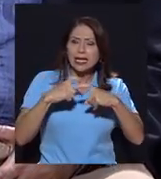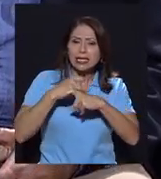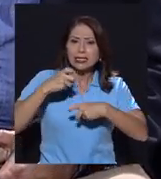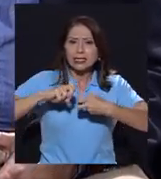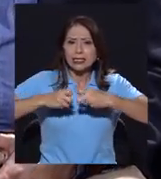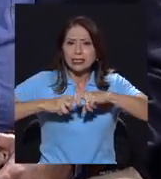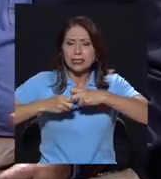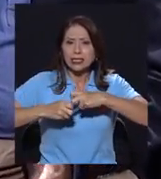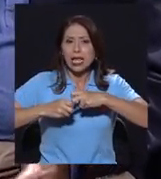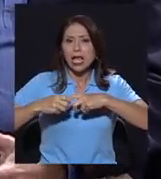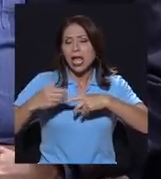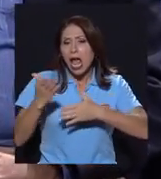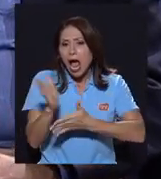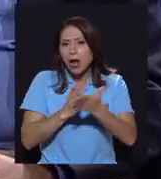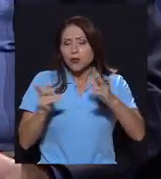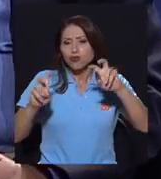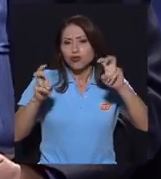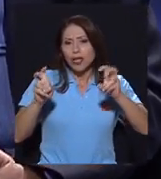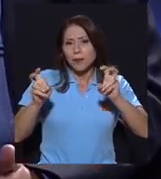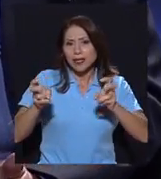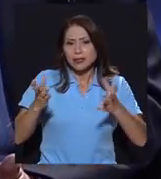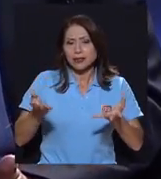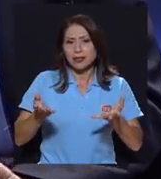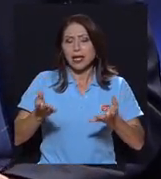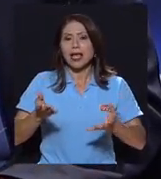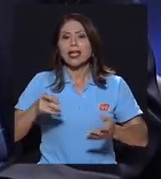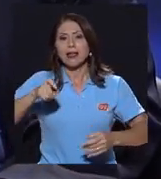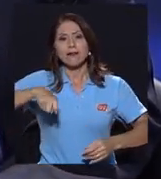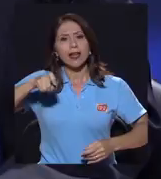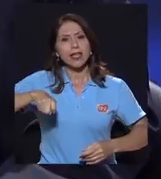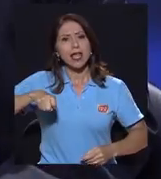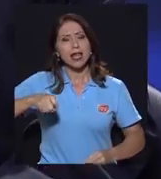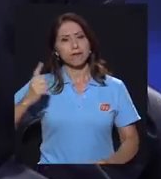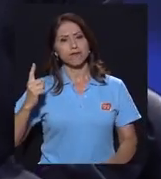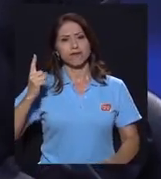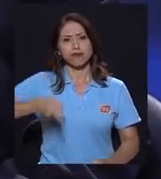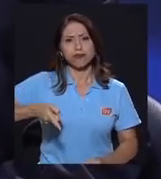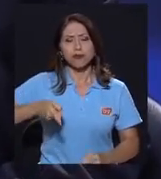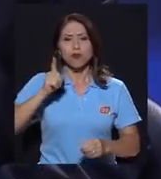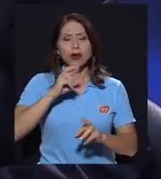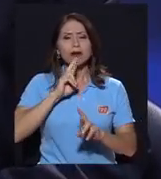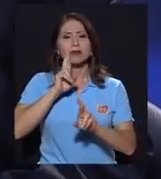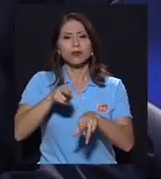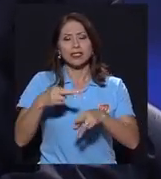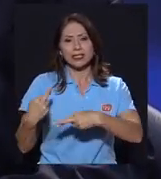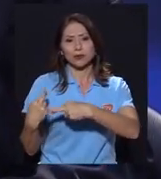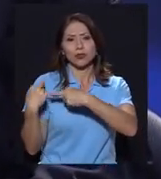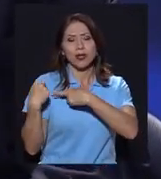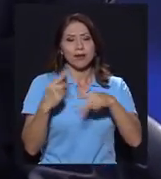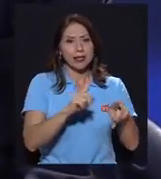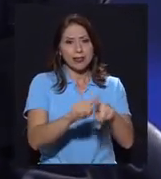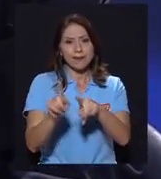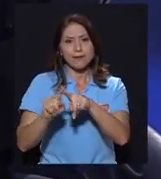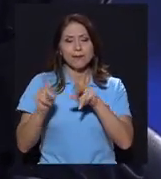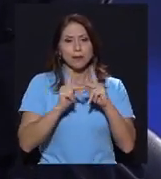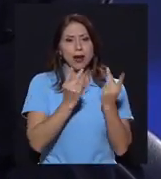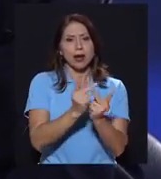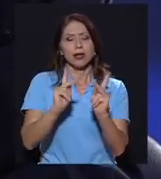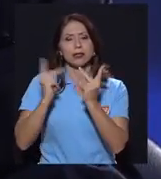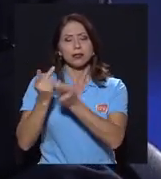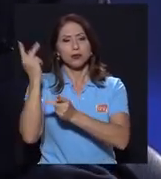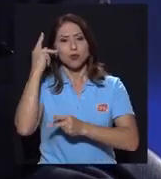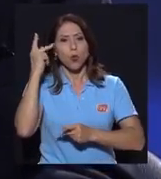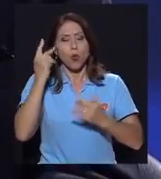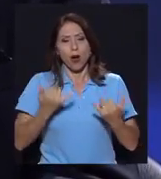alcanzando en algunos temas que requieren obligatoriamente de una respuesta muy responsable de los partidos políticos